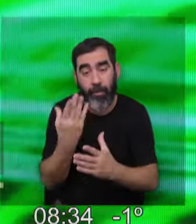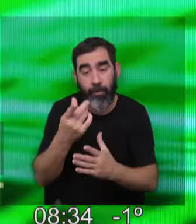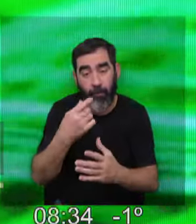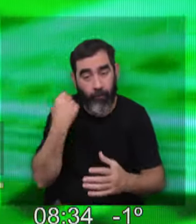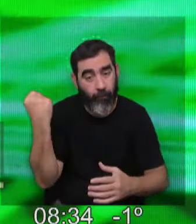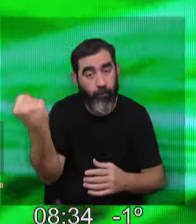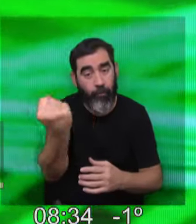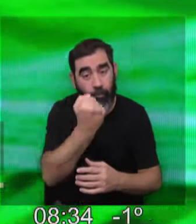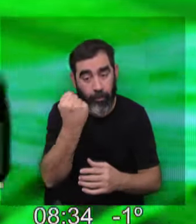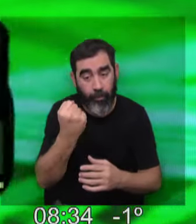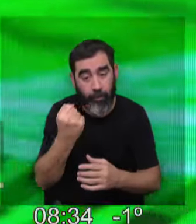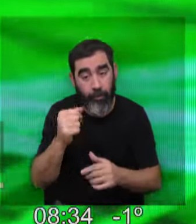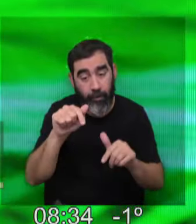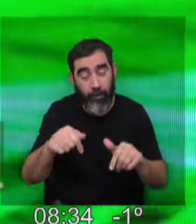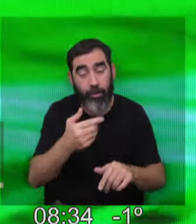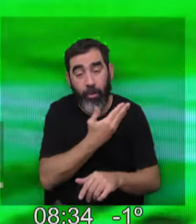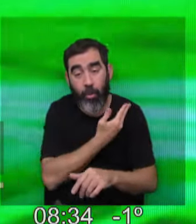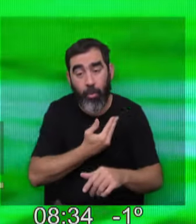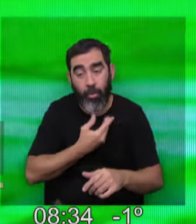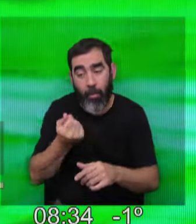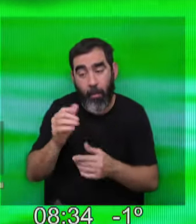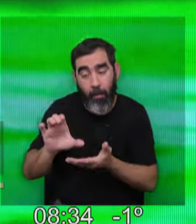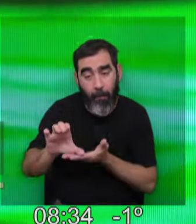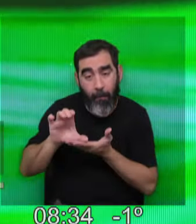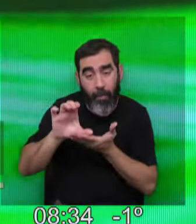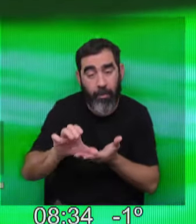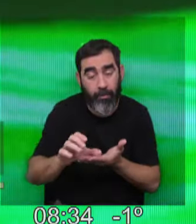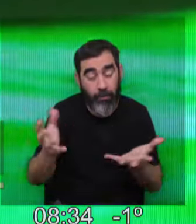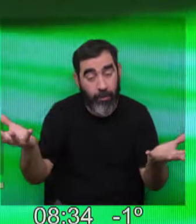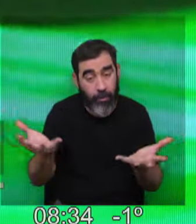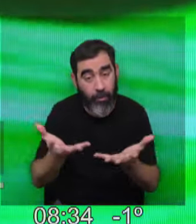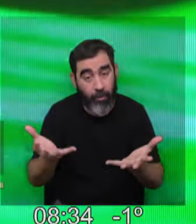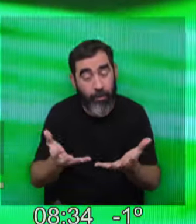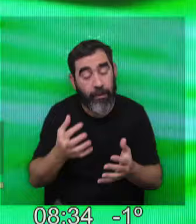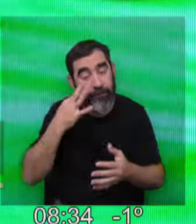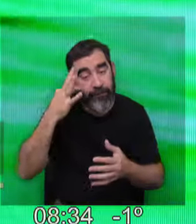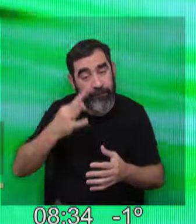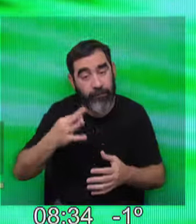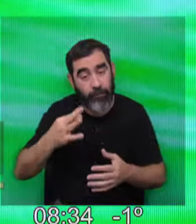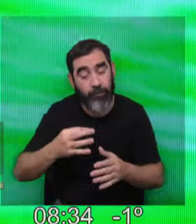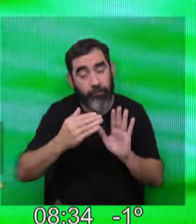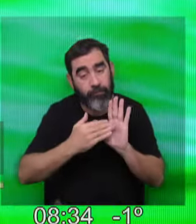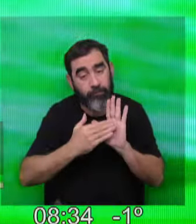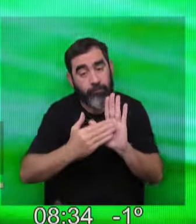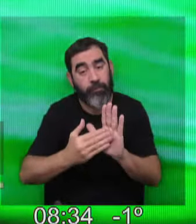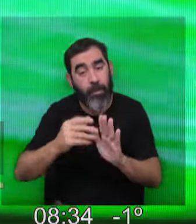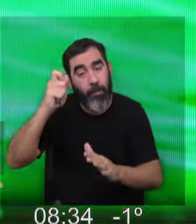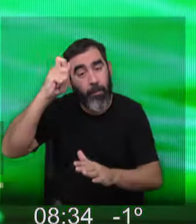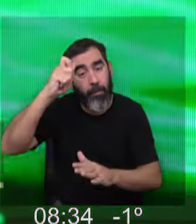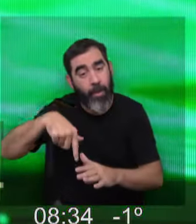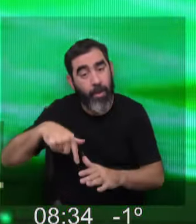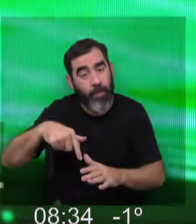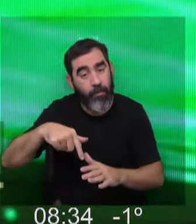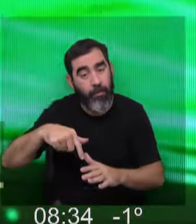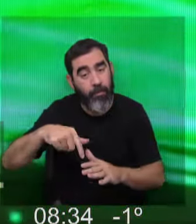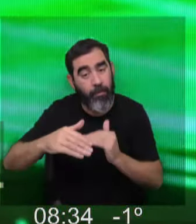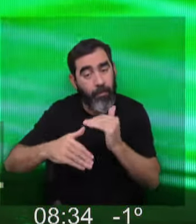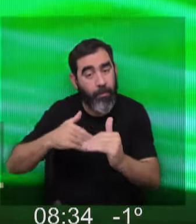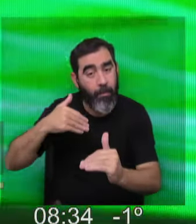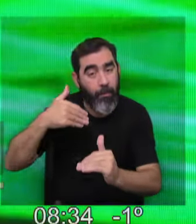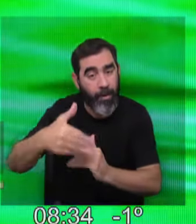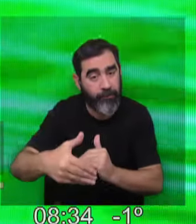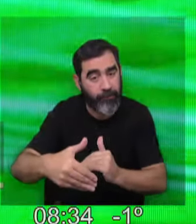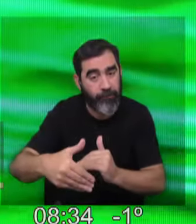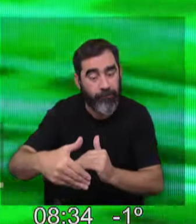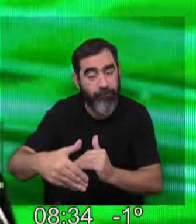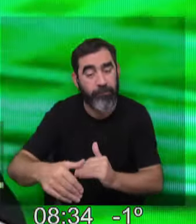fundamental. Y en esta logramos más recursos. Y ahora seguramente vamos a presentar otro plan para ir más allá